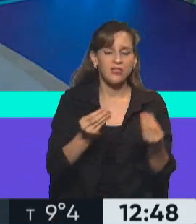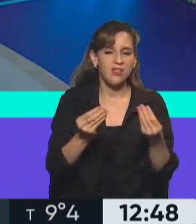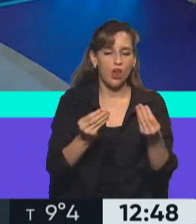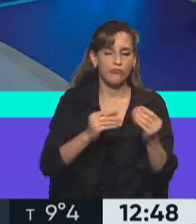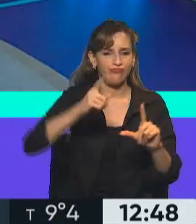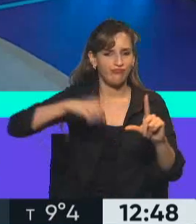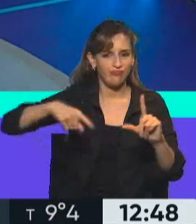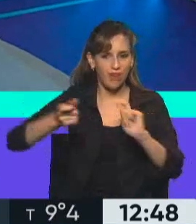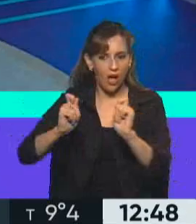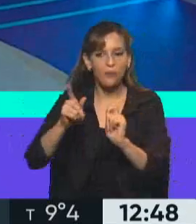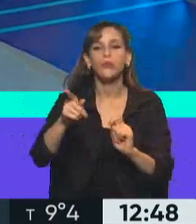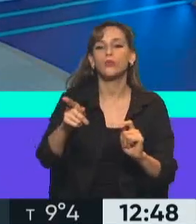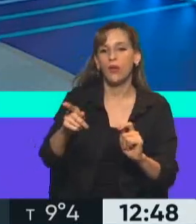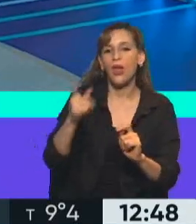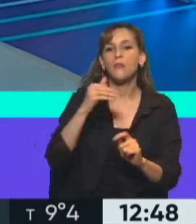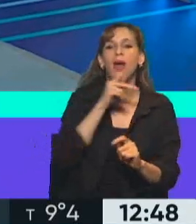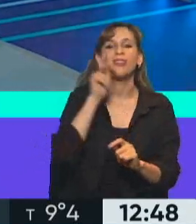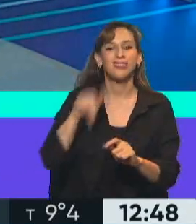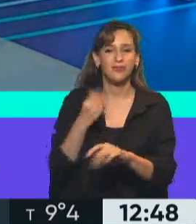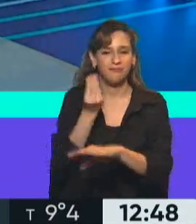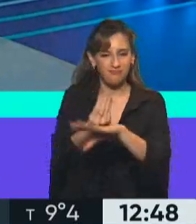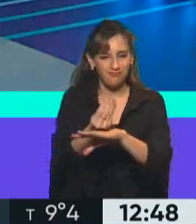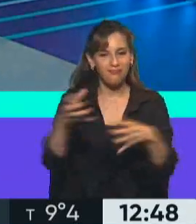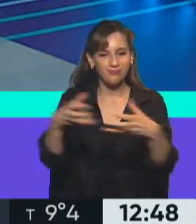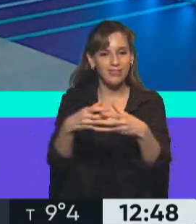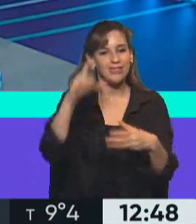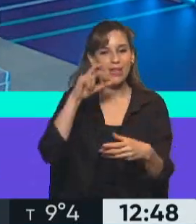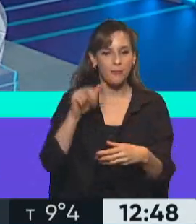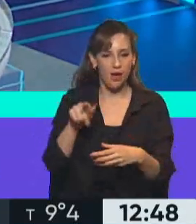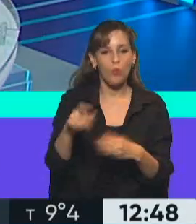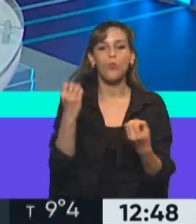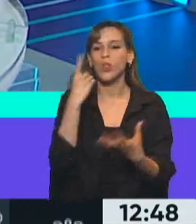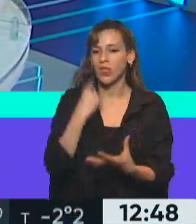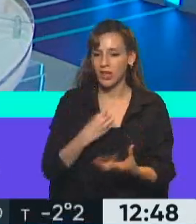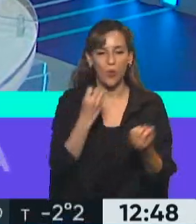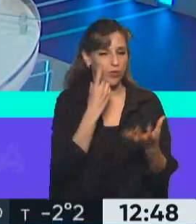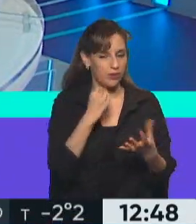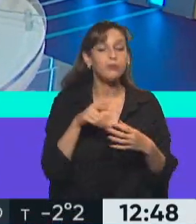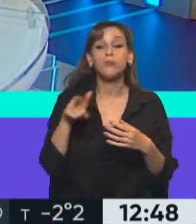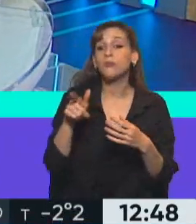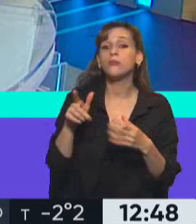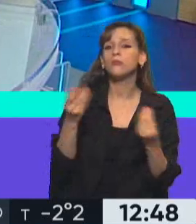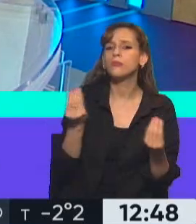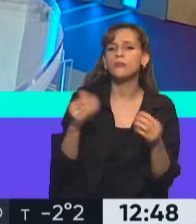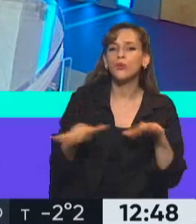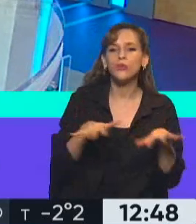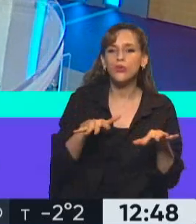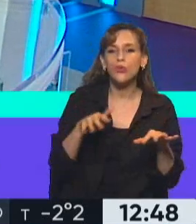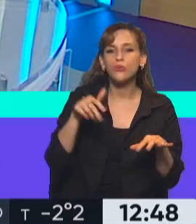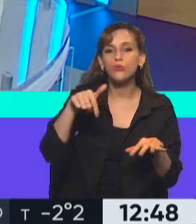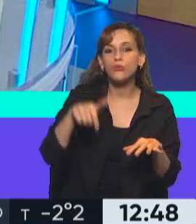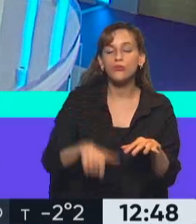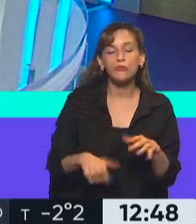analista económico del CEPA. Martín, bienvenido, ¿cómo estamos? Buenas tardes, buen día, ¿cómo andan? Buen día, ¿cómo va? Bien. A ver, repercusión prácticamente a